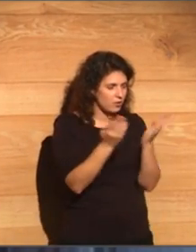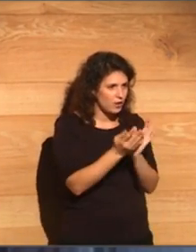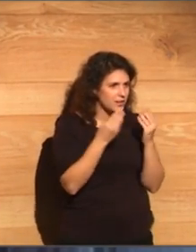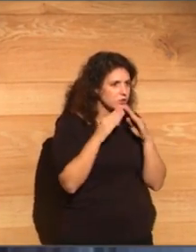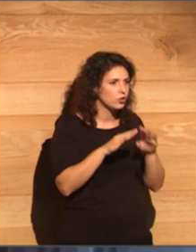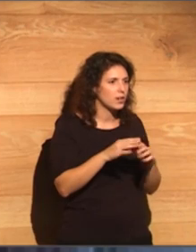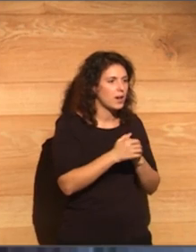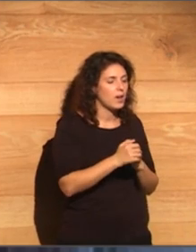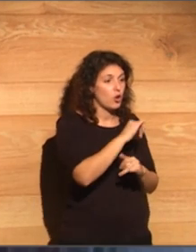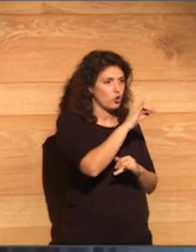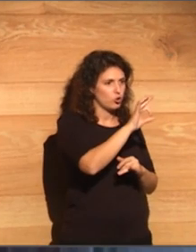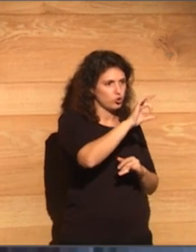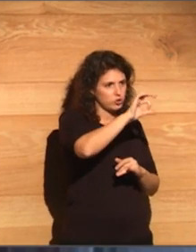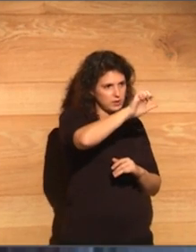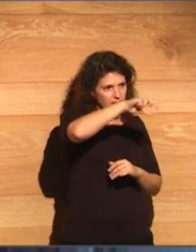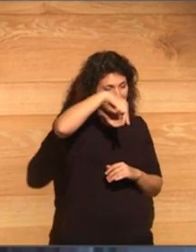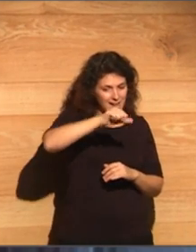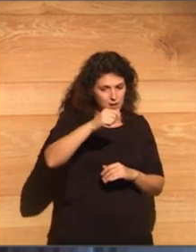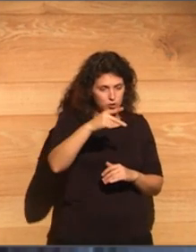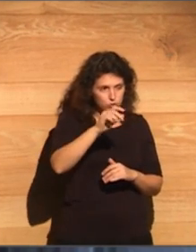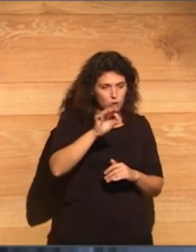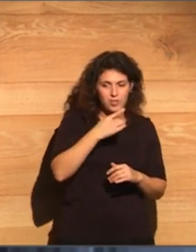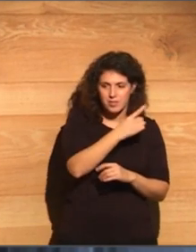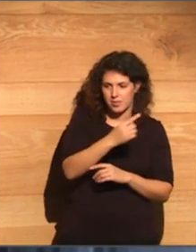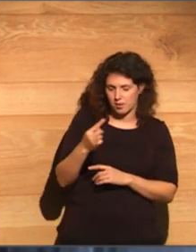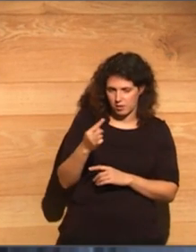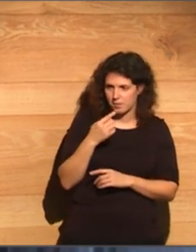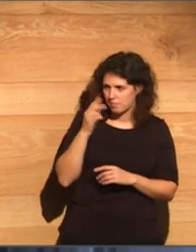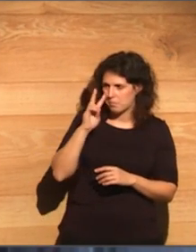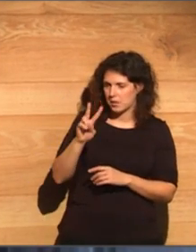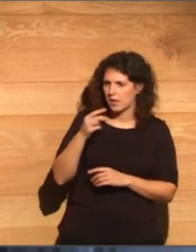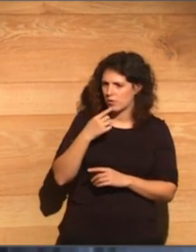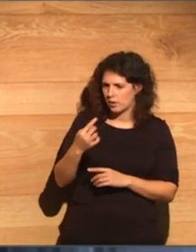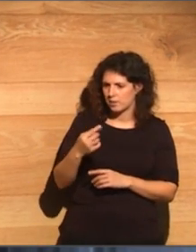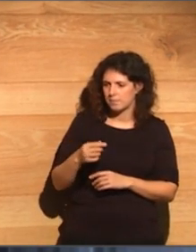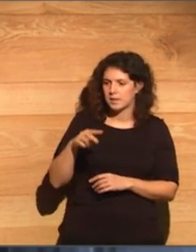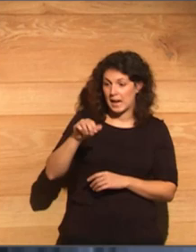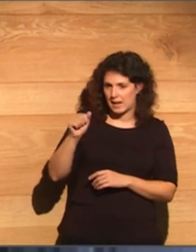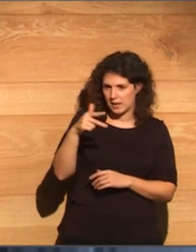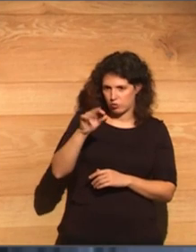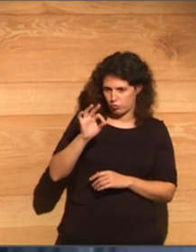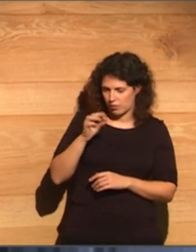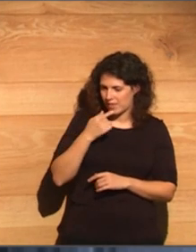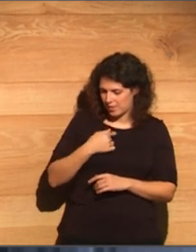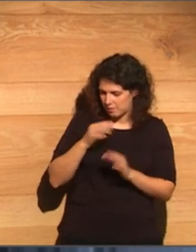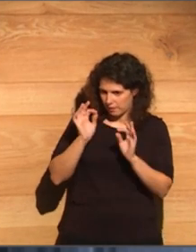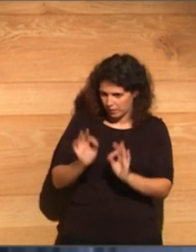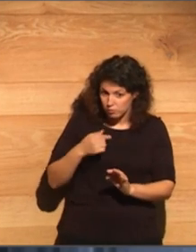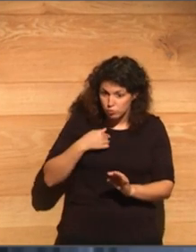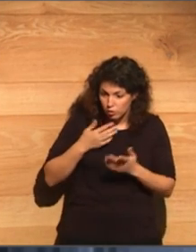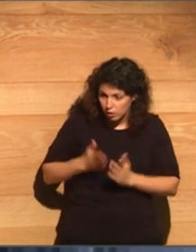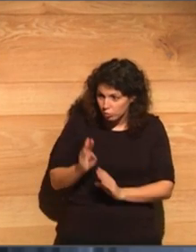José le dice a Nacho, el antiguo amante de su madre, se le queda mirando y le dice, Nacho, dime la verdad, yo soy hijo